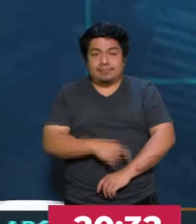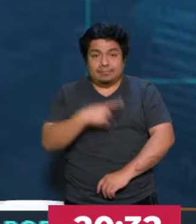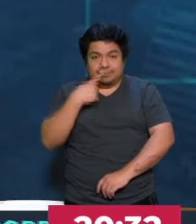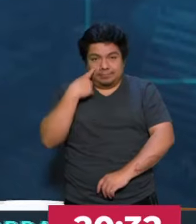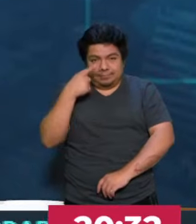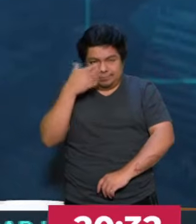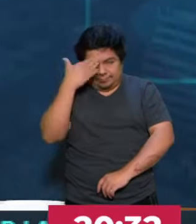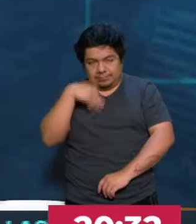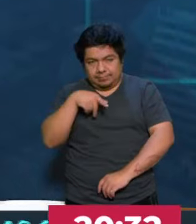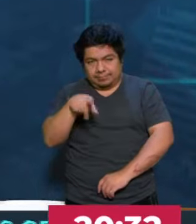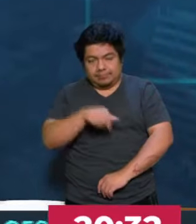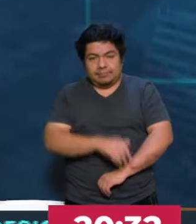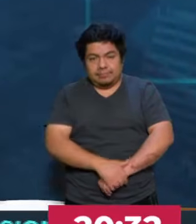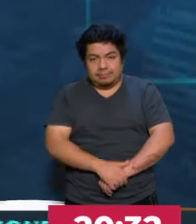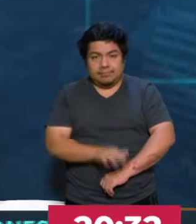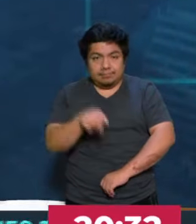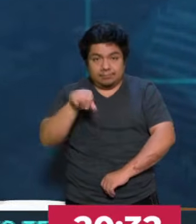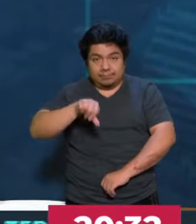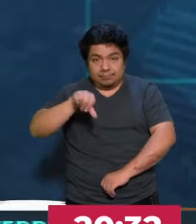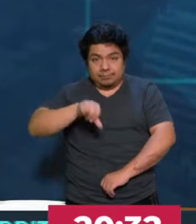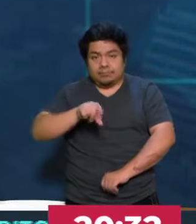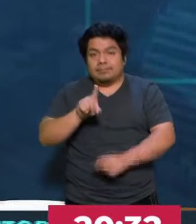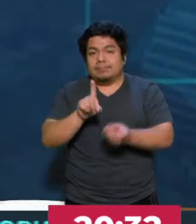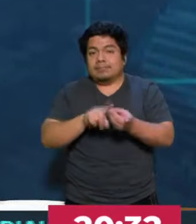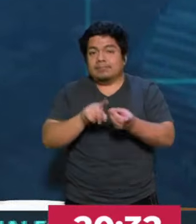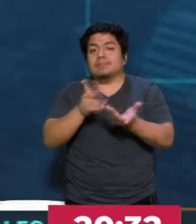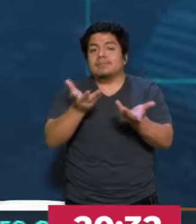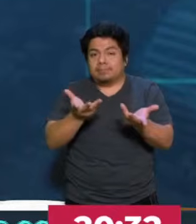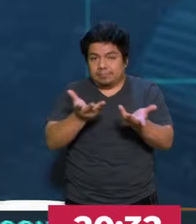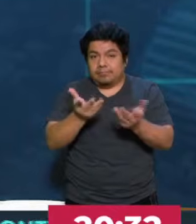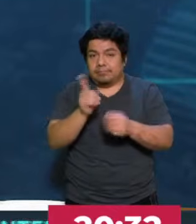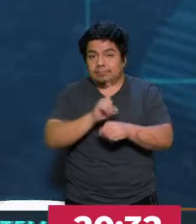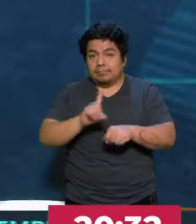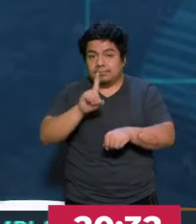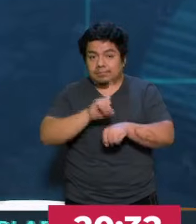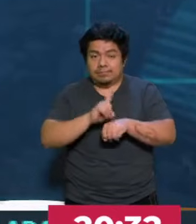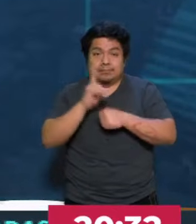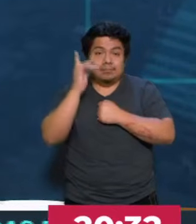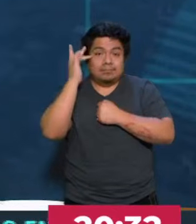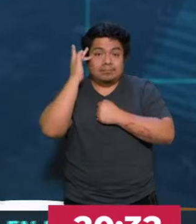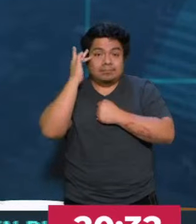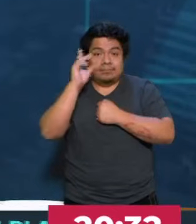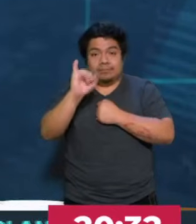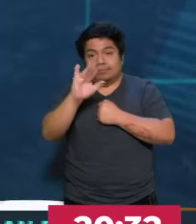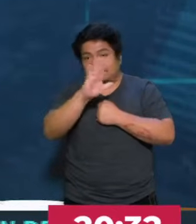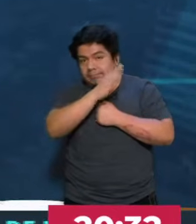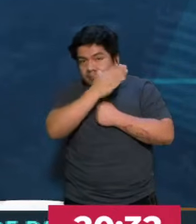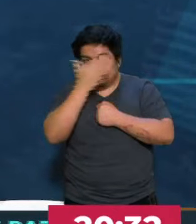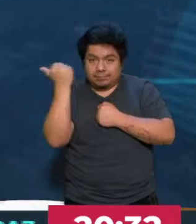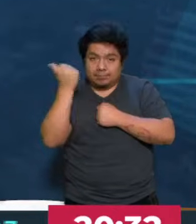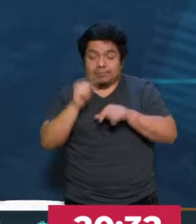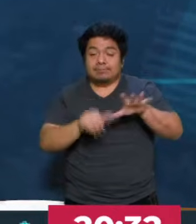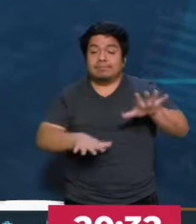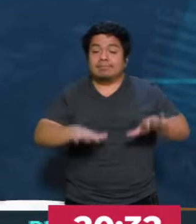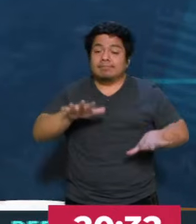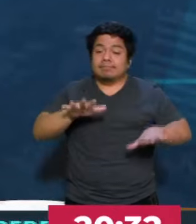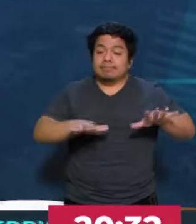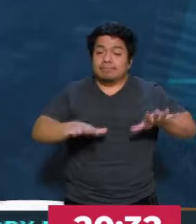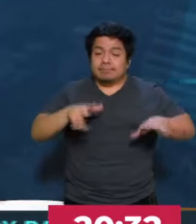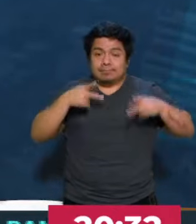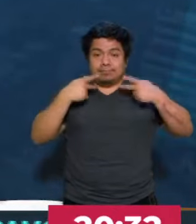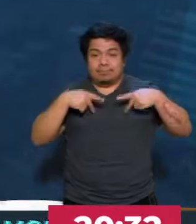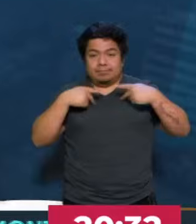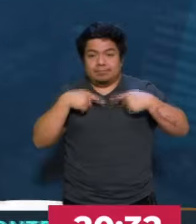Mire, como sabe, precisamente el día de hoy también se conmemora el Día de los Santos Inocentes y por ello muchas veces las personas